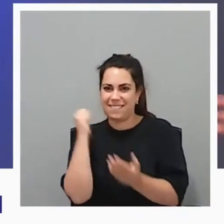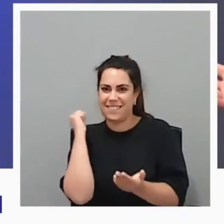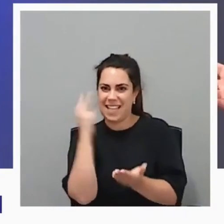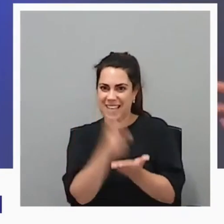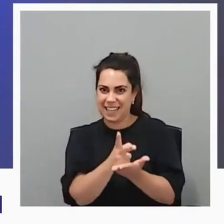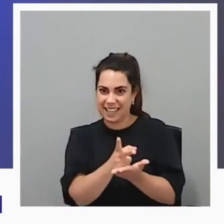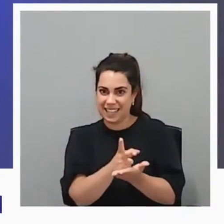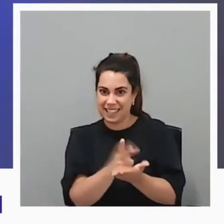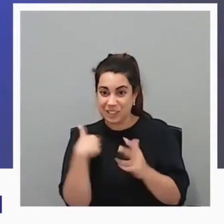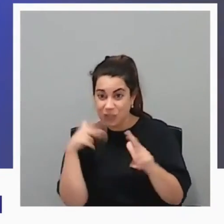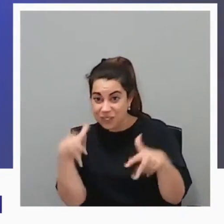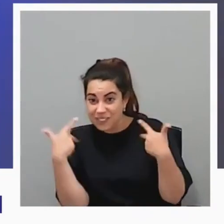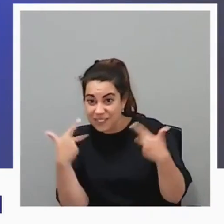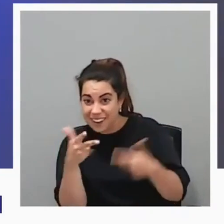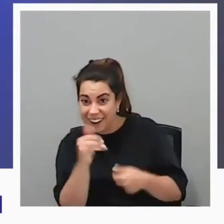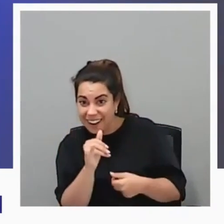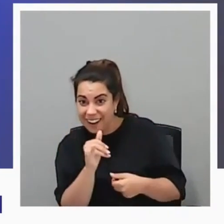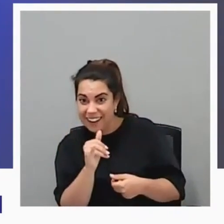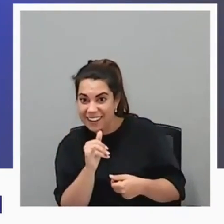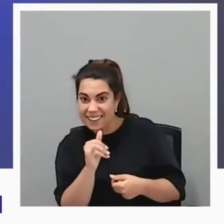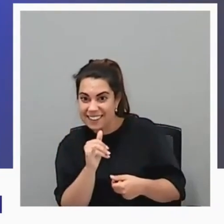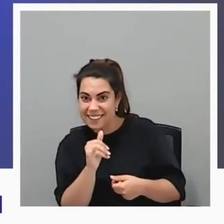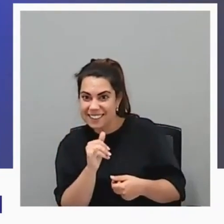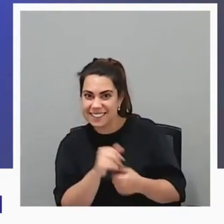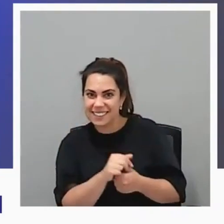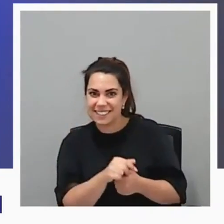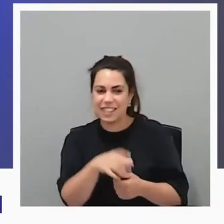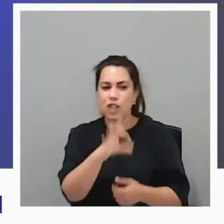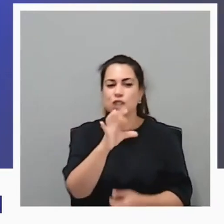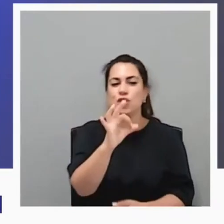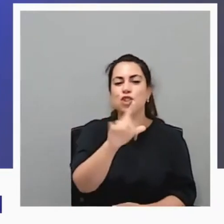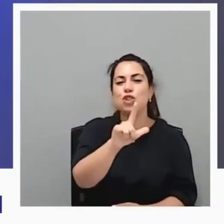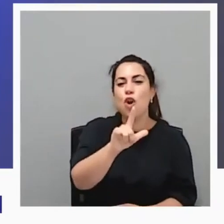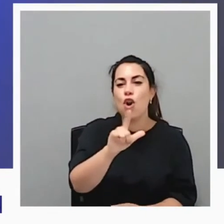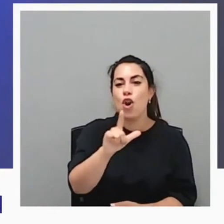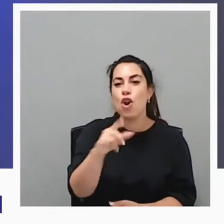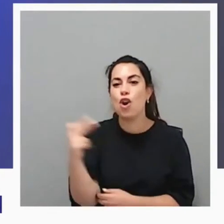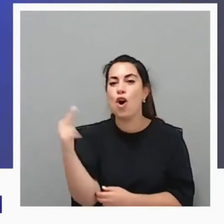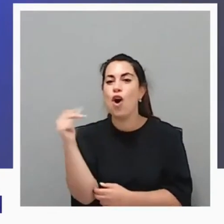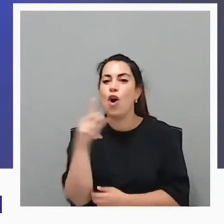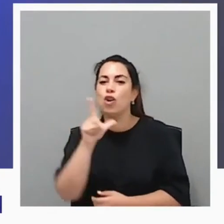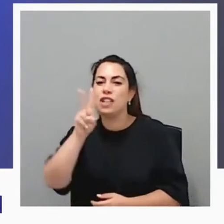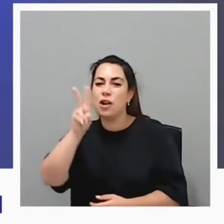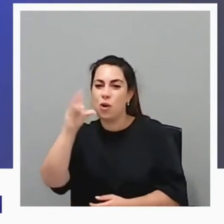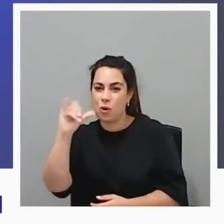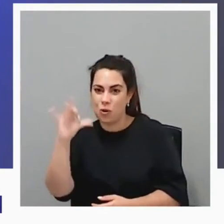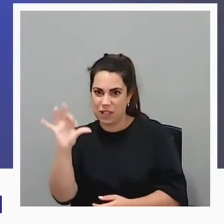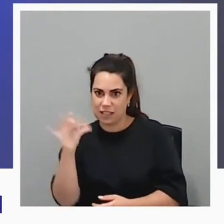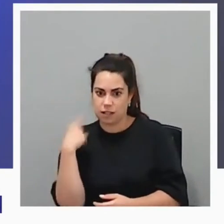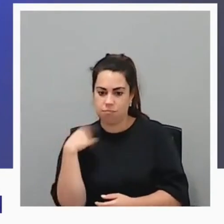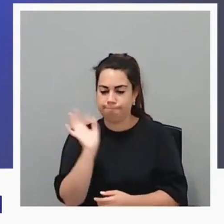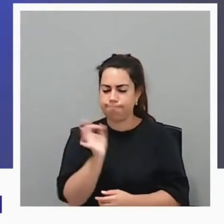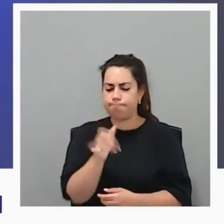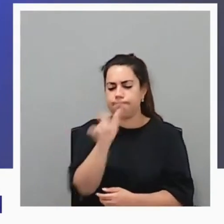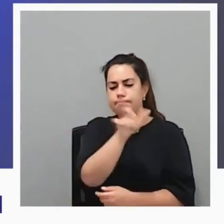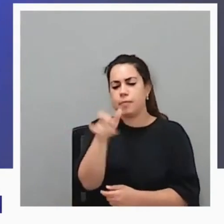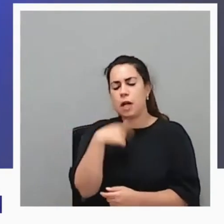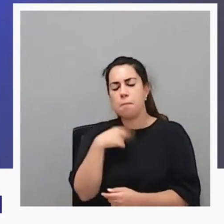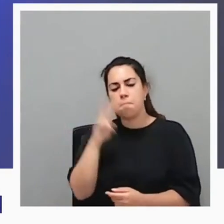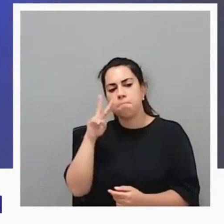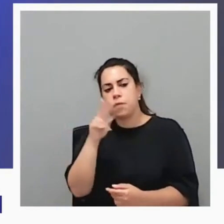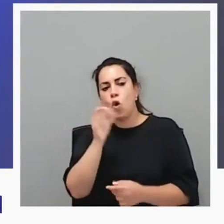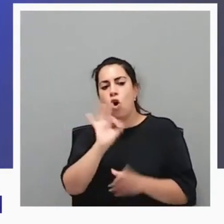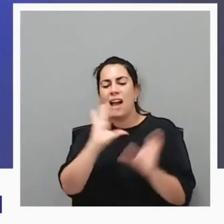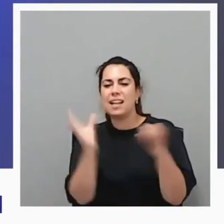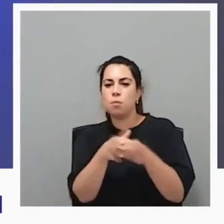nuestros amigos Sol y José Luis, los tenemos aquí. Cuando miro al ser humano o a los equipos de seres humanos